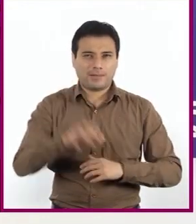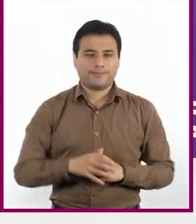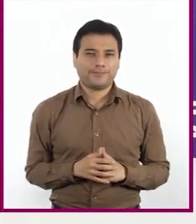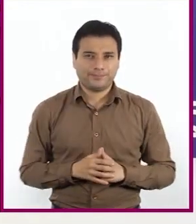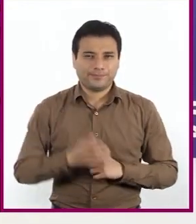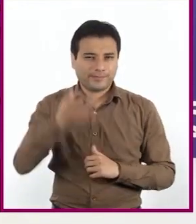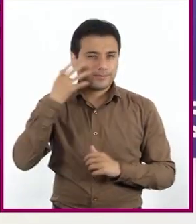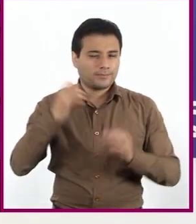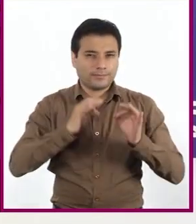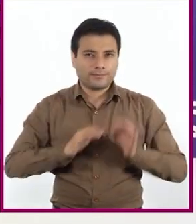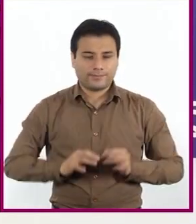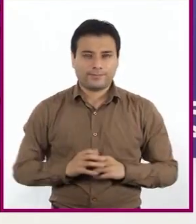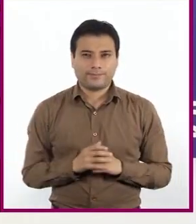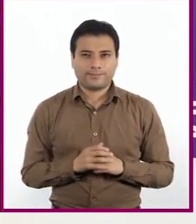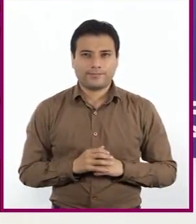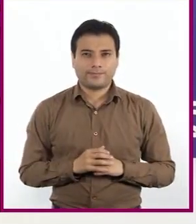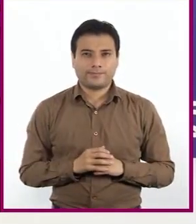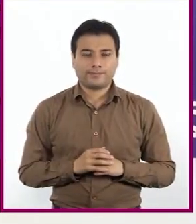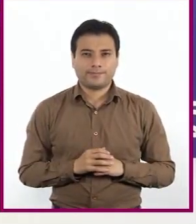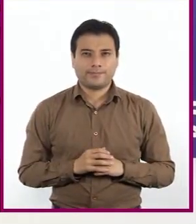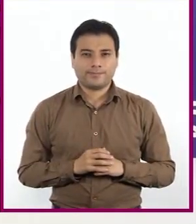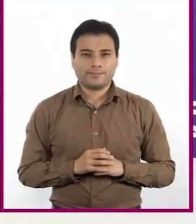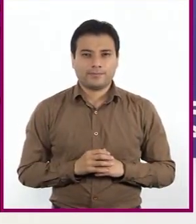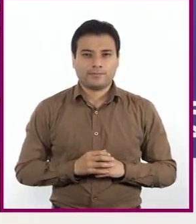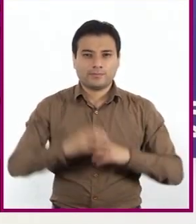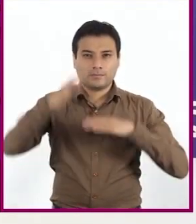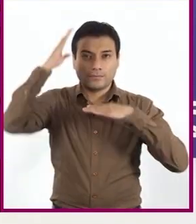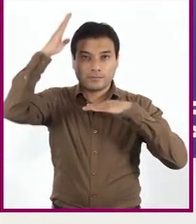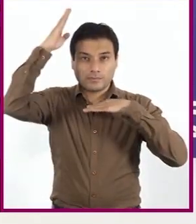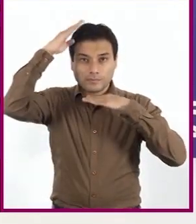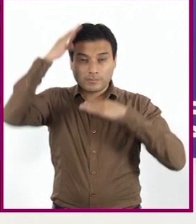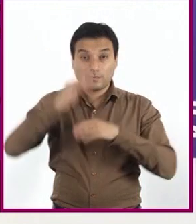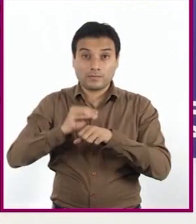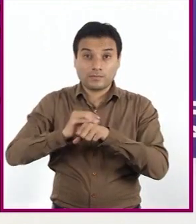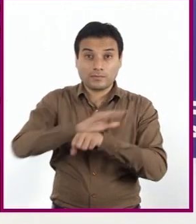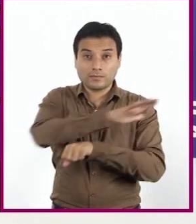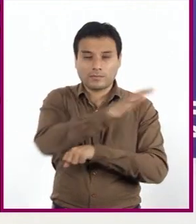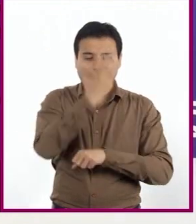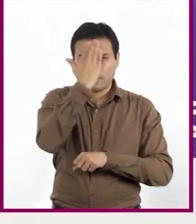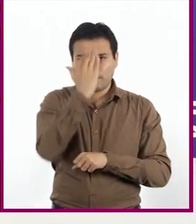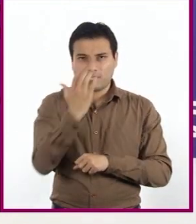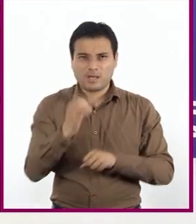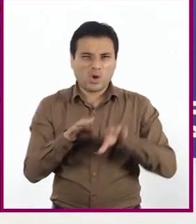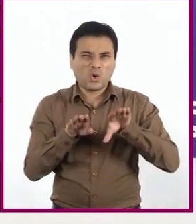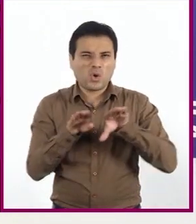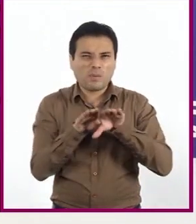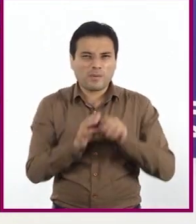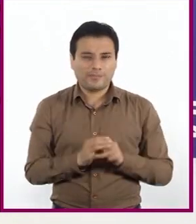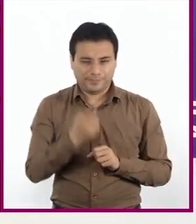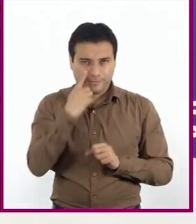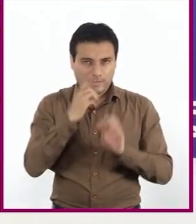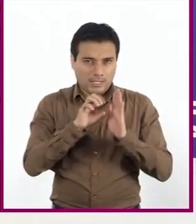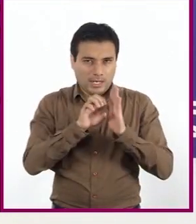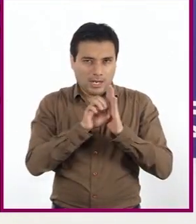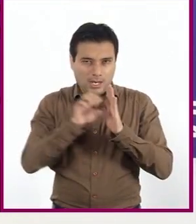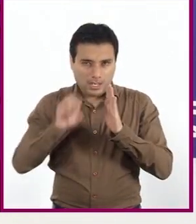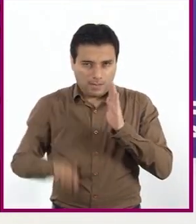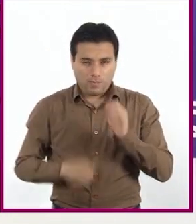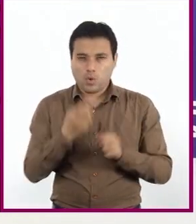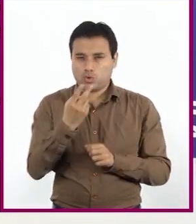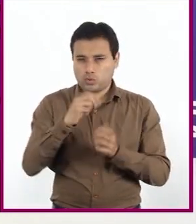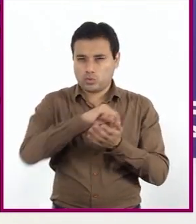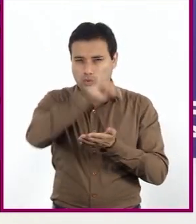Para continuar con la influencia del área olmeca en el mundo maya, veamos el ejemplo de dos zonas